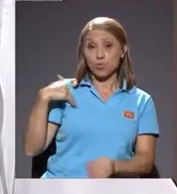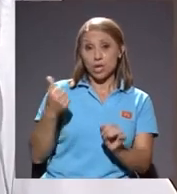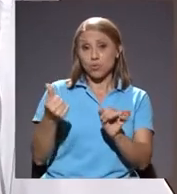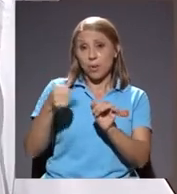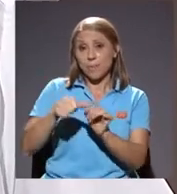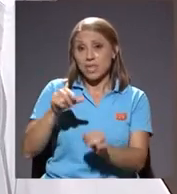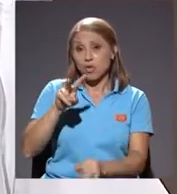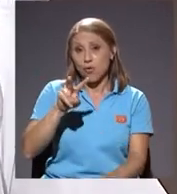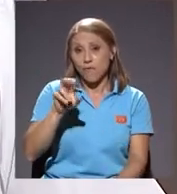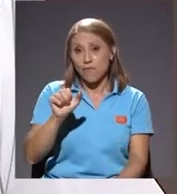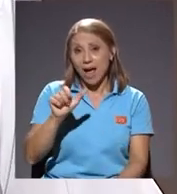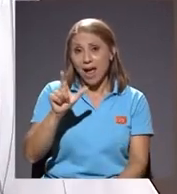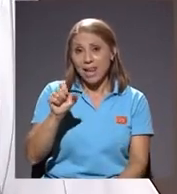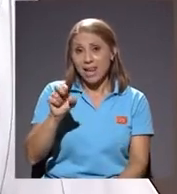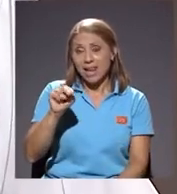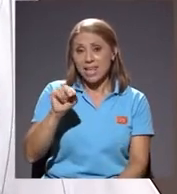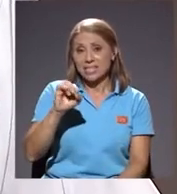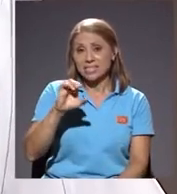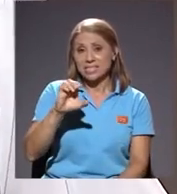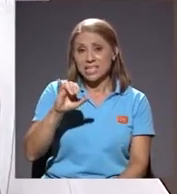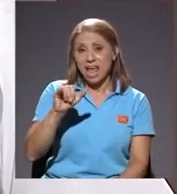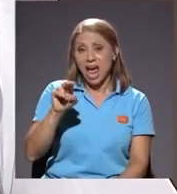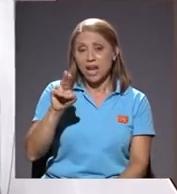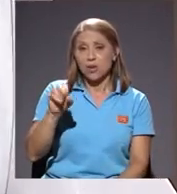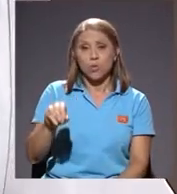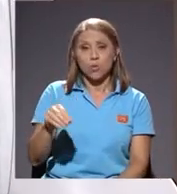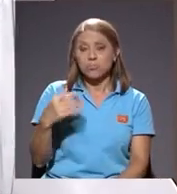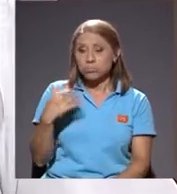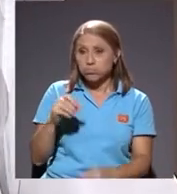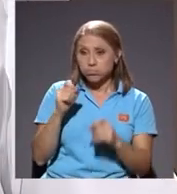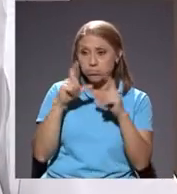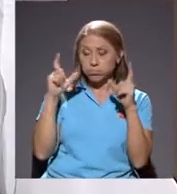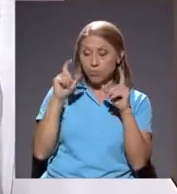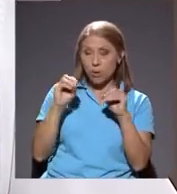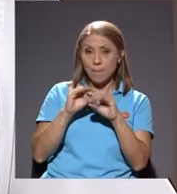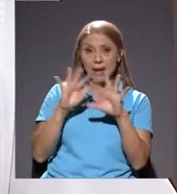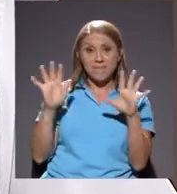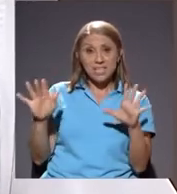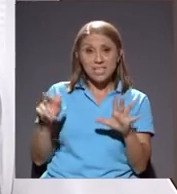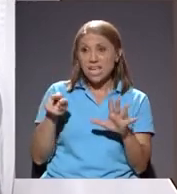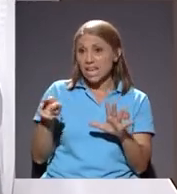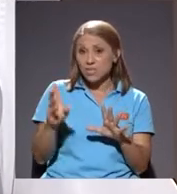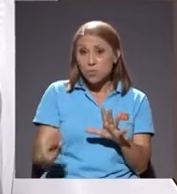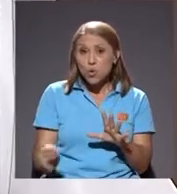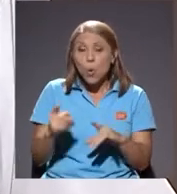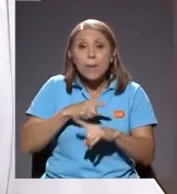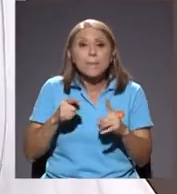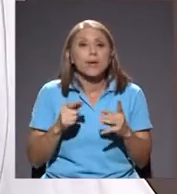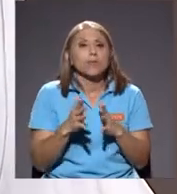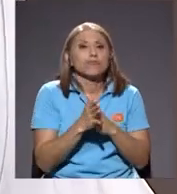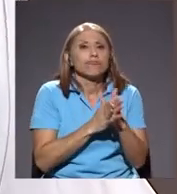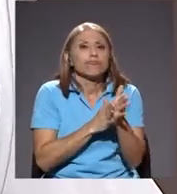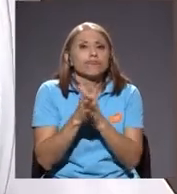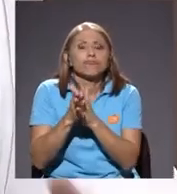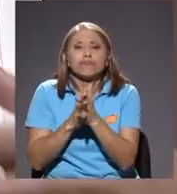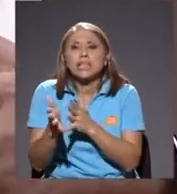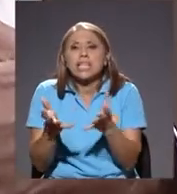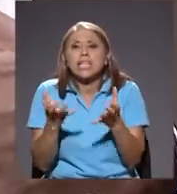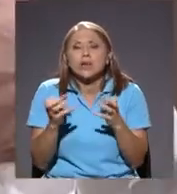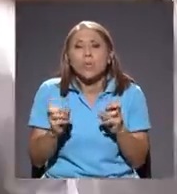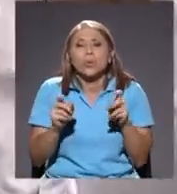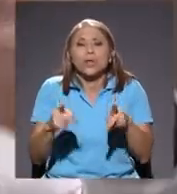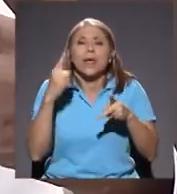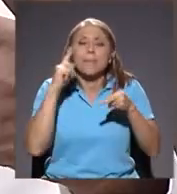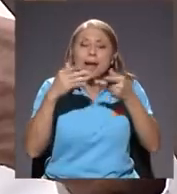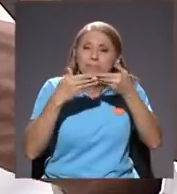maravilla es un muchacho muy joven pero lleno de energía está deseando una oportunidad para ampliar esas posibilidades y sobre todo